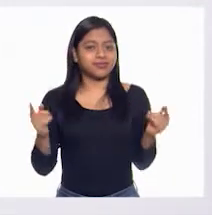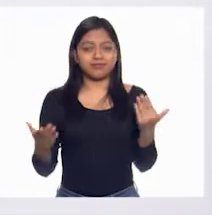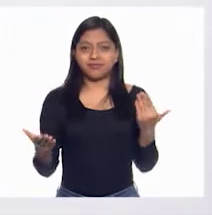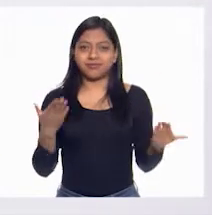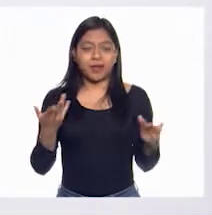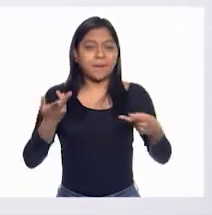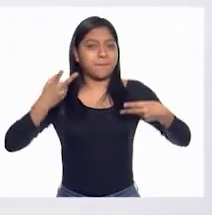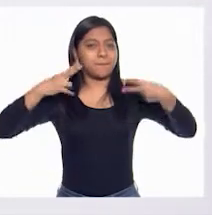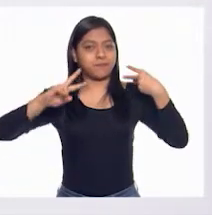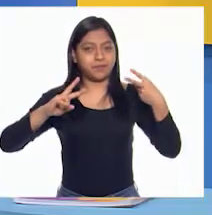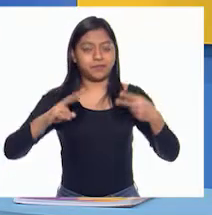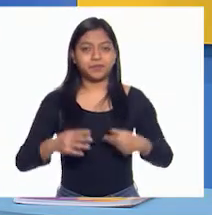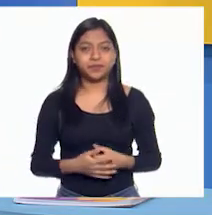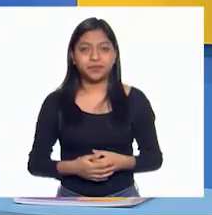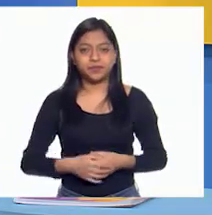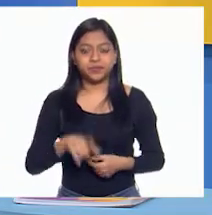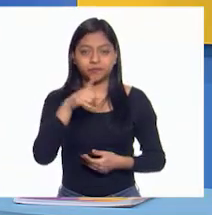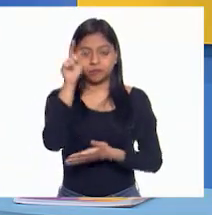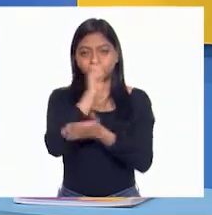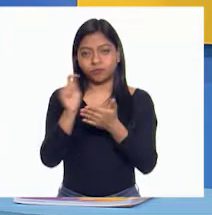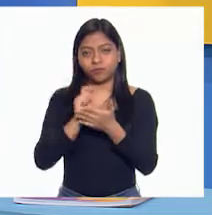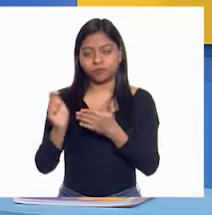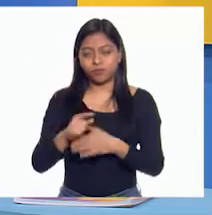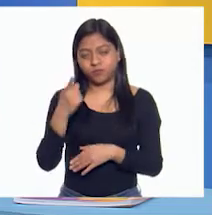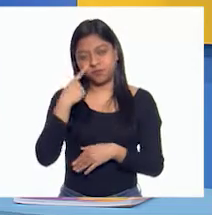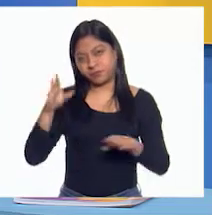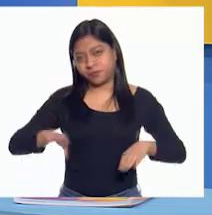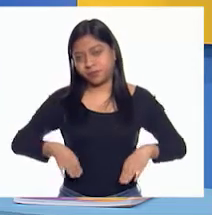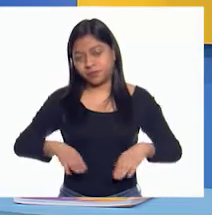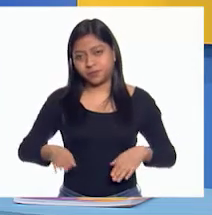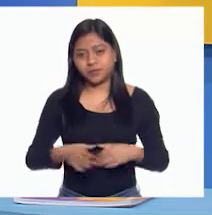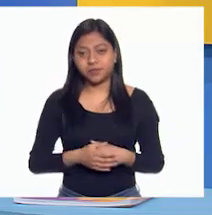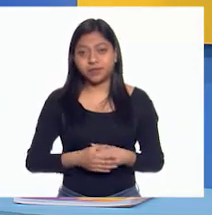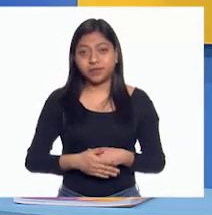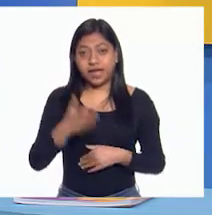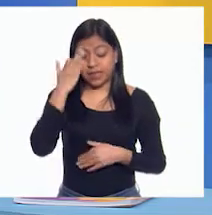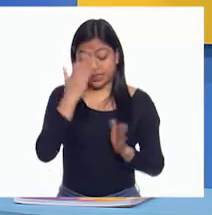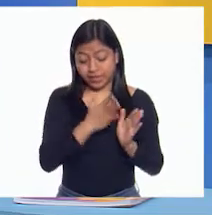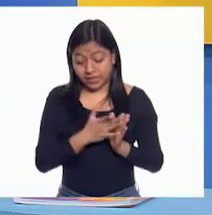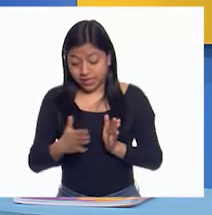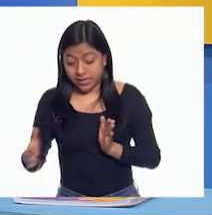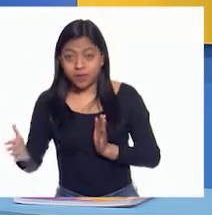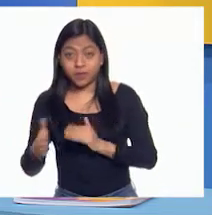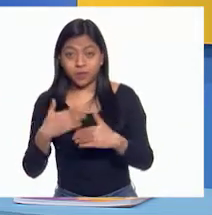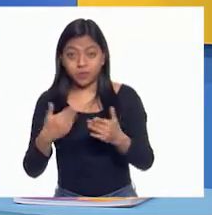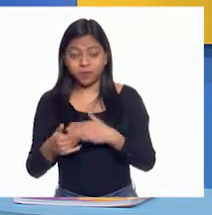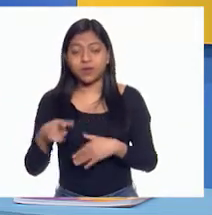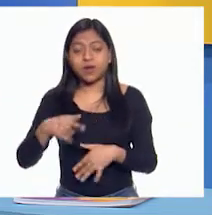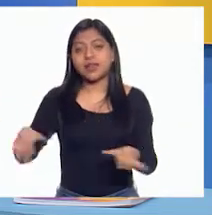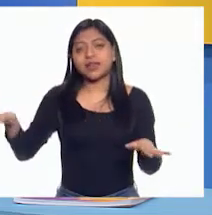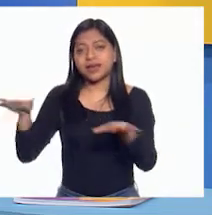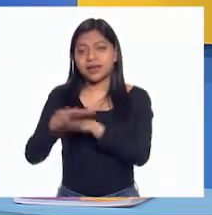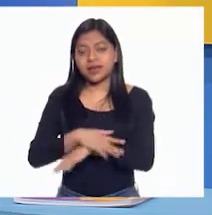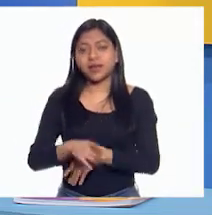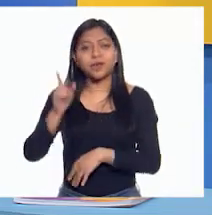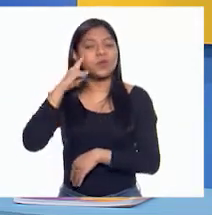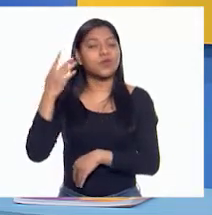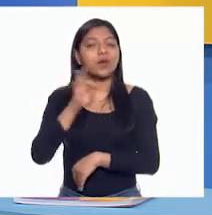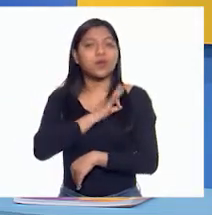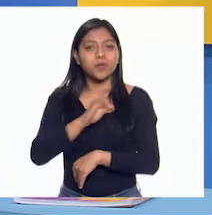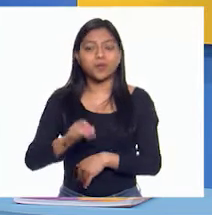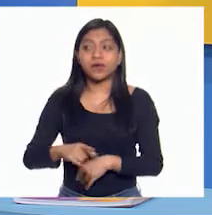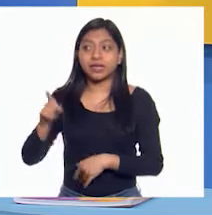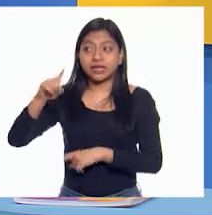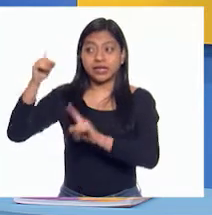completamente contrarias. Anoten aspectos como los siguientes. A partir del Renacimiento se dieron los cambios que marcaron a la